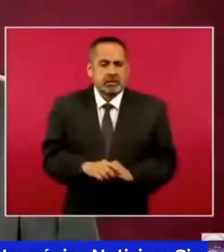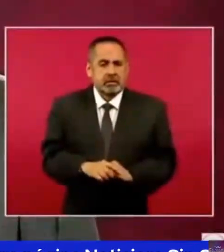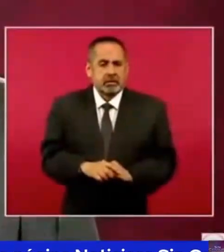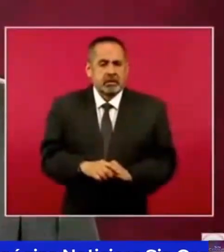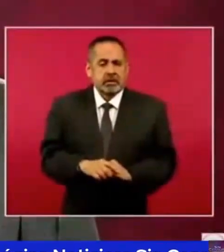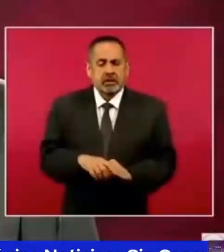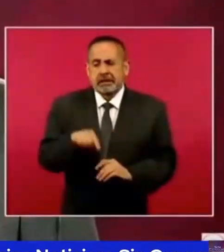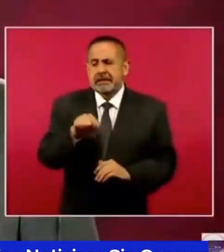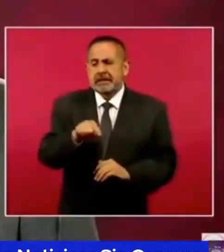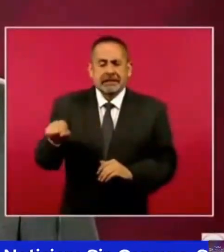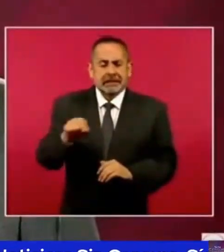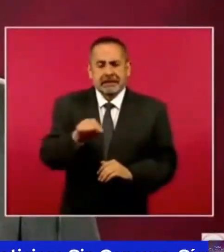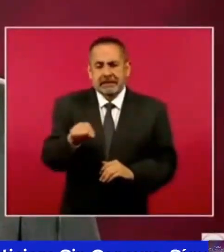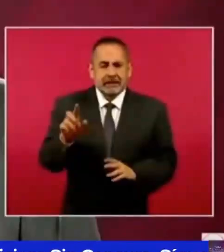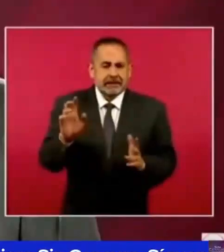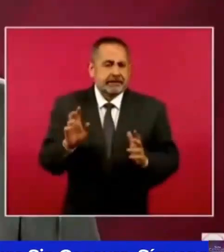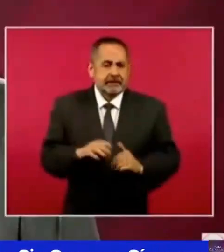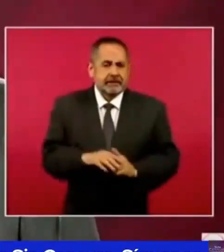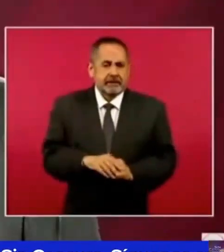muy